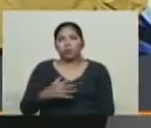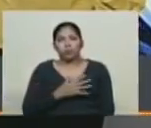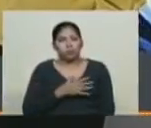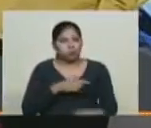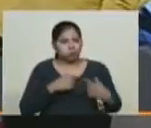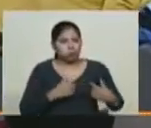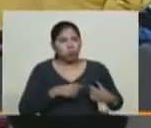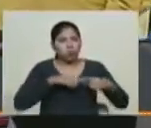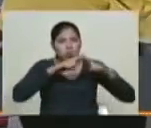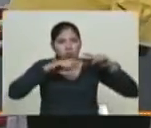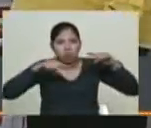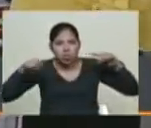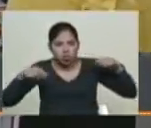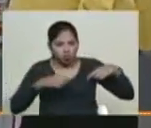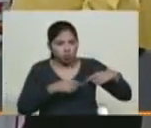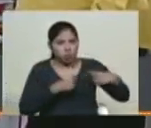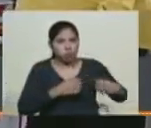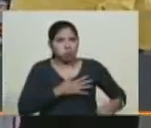electrocardiógrafo,